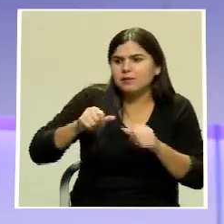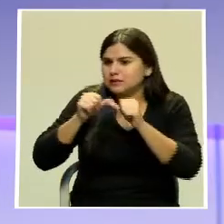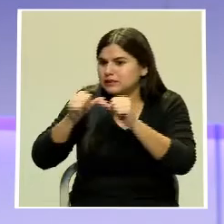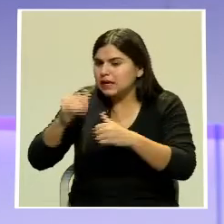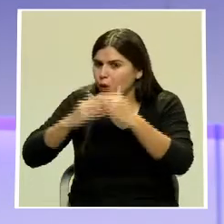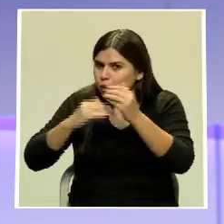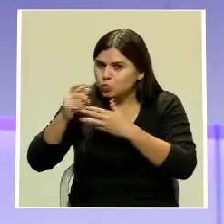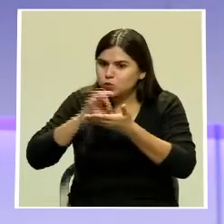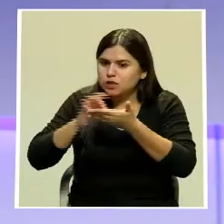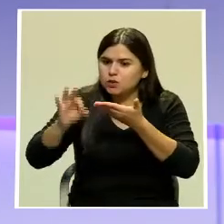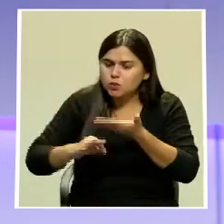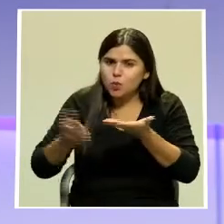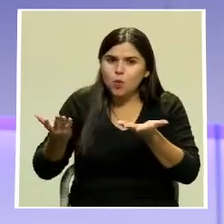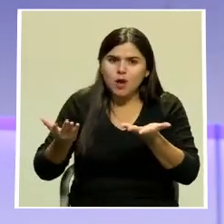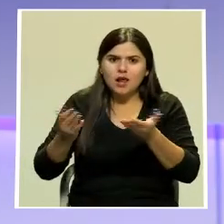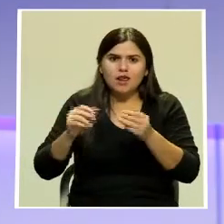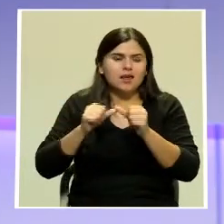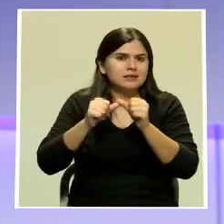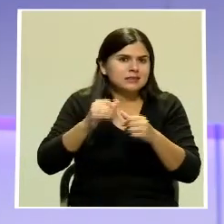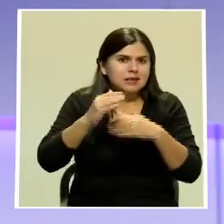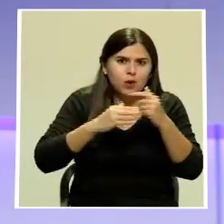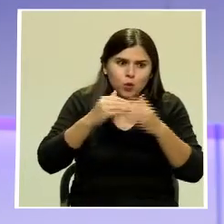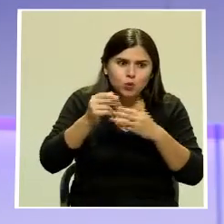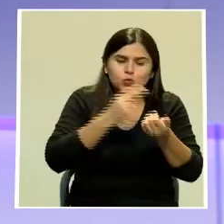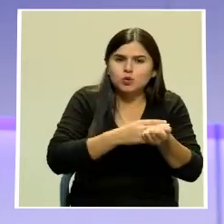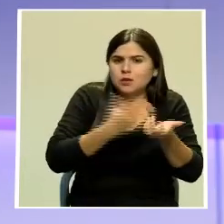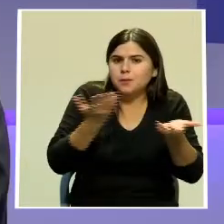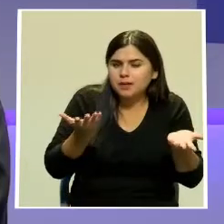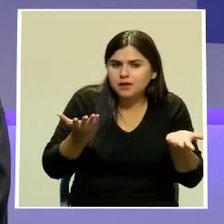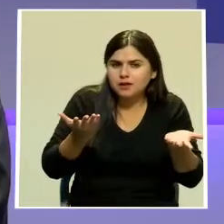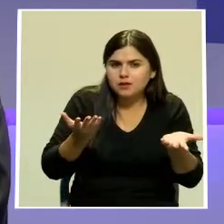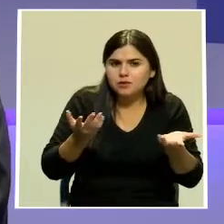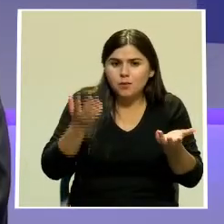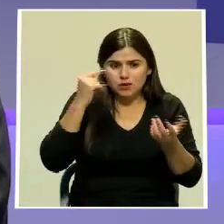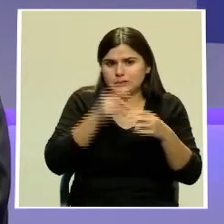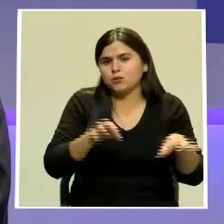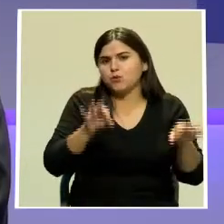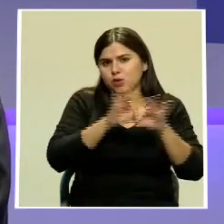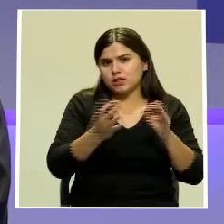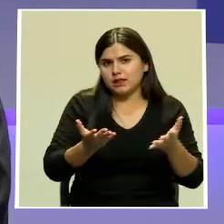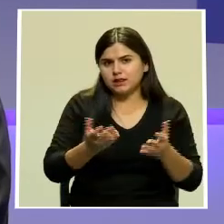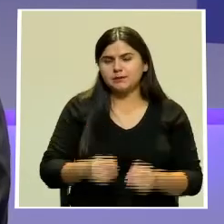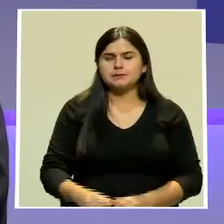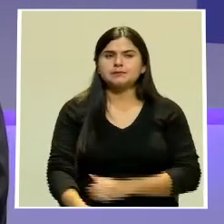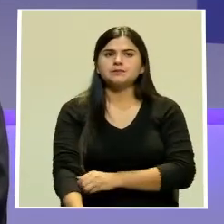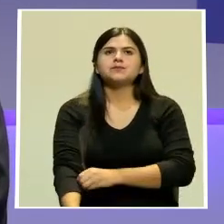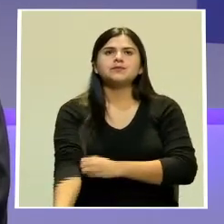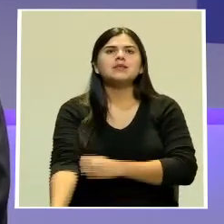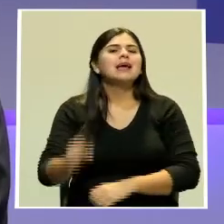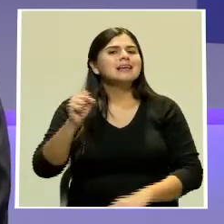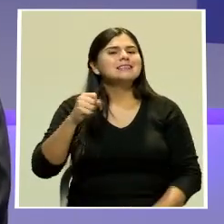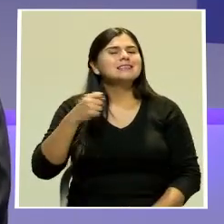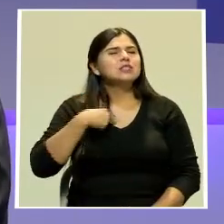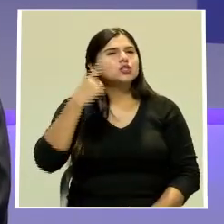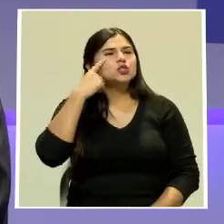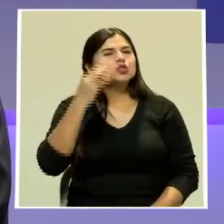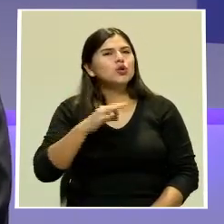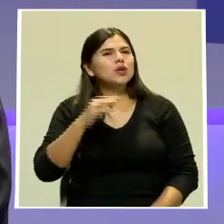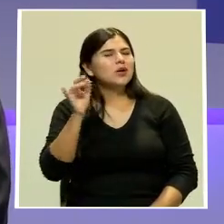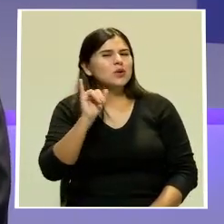médicos de la caja que ya hemos visto lo valiosos que son. Claro. Yo creo que en la misma línea de la confianza, primero